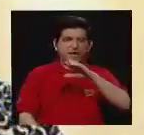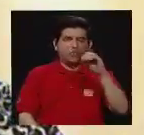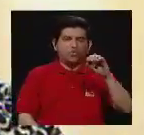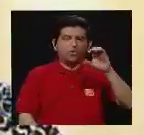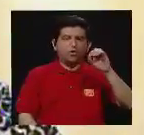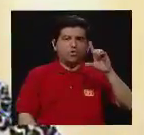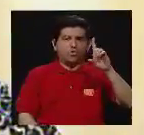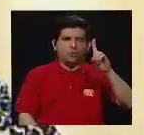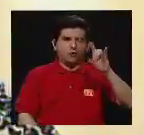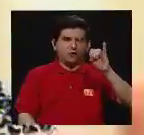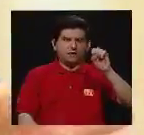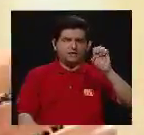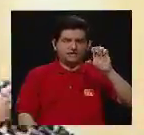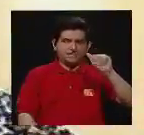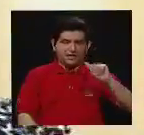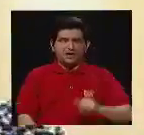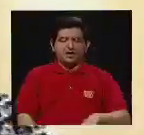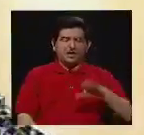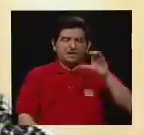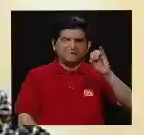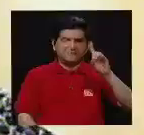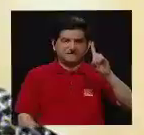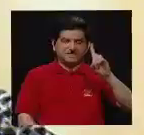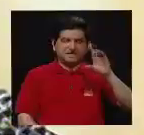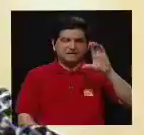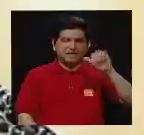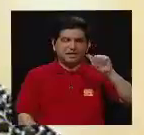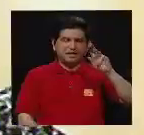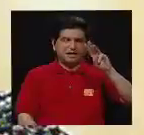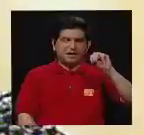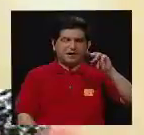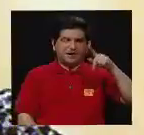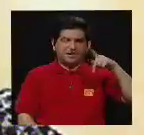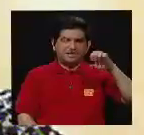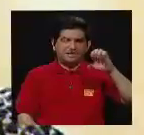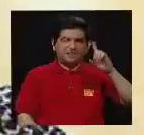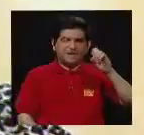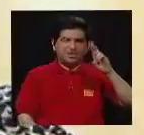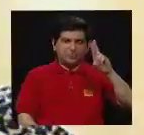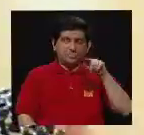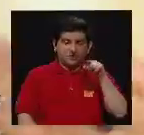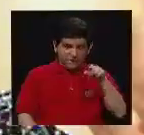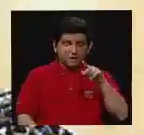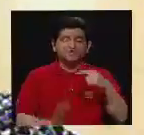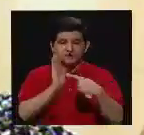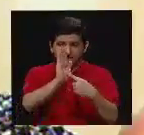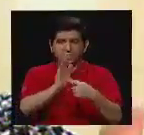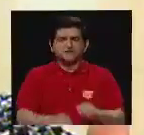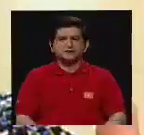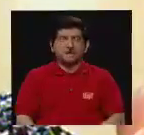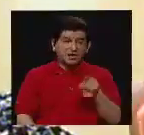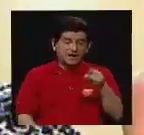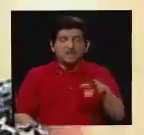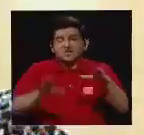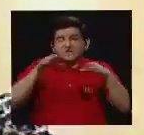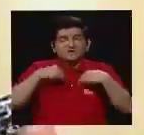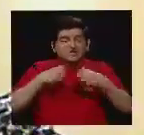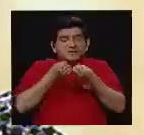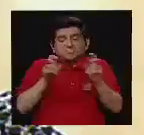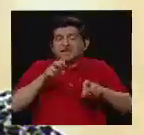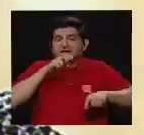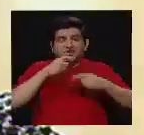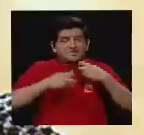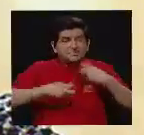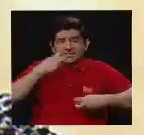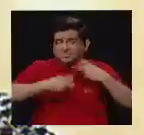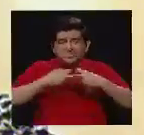Odisea, son el Cid Campeador, son una manifestación de eso. Como eso se recibe sin